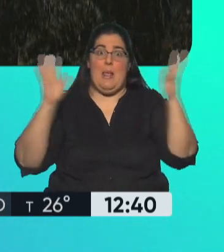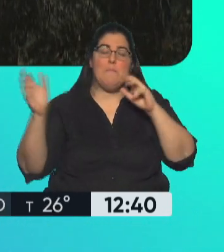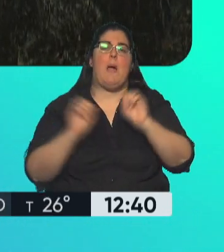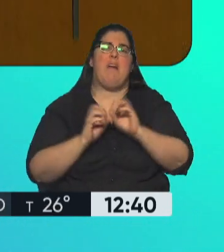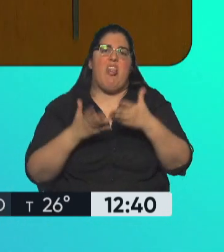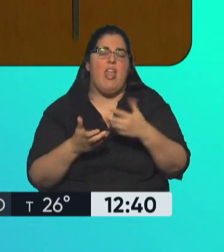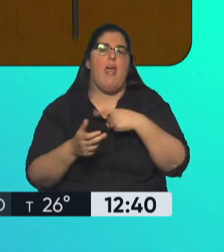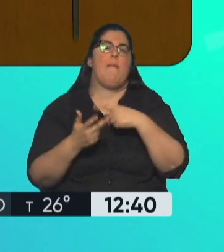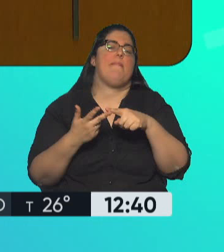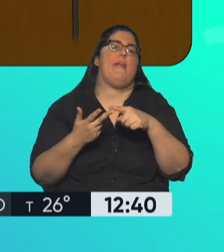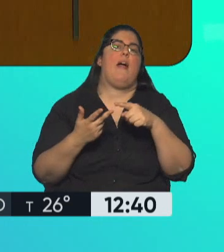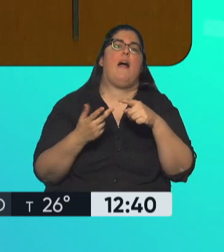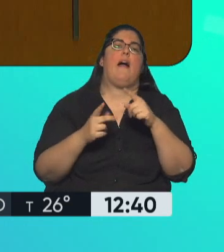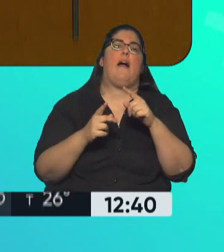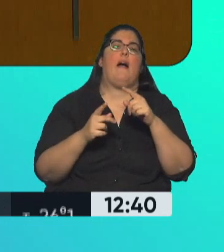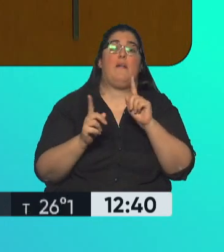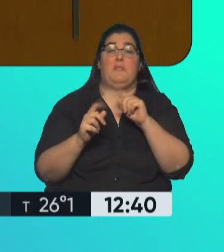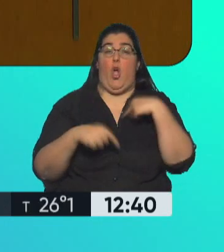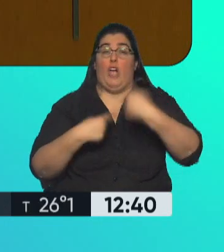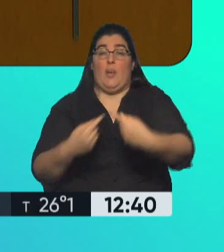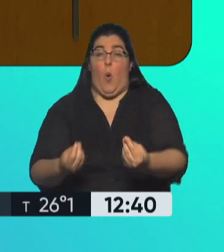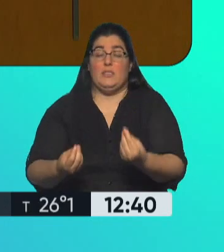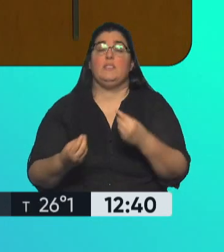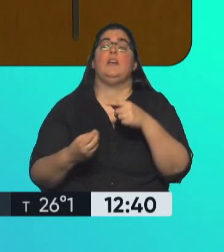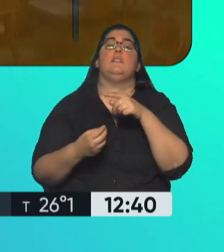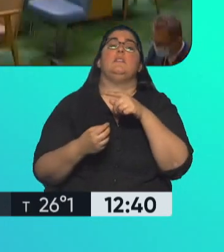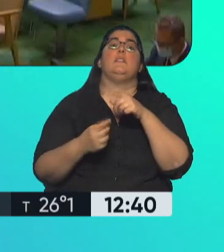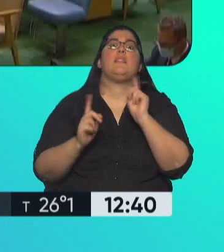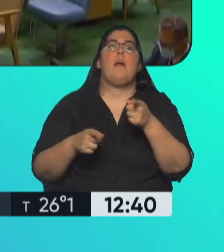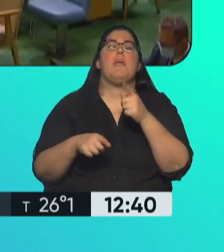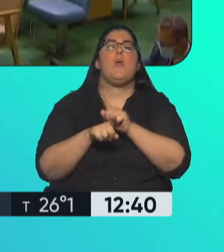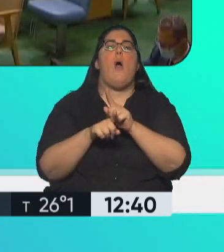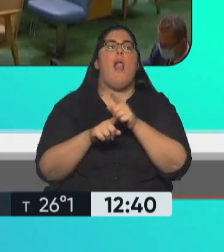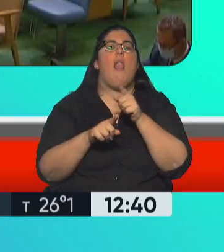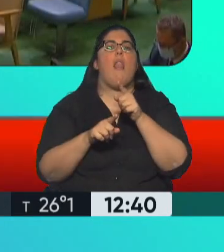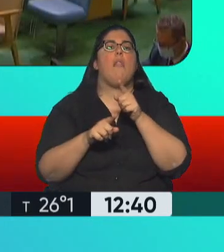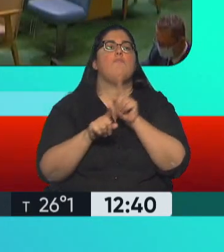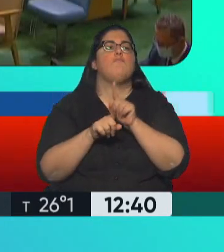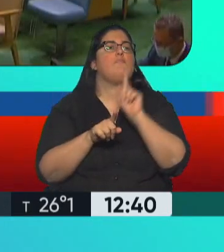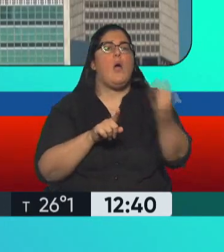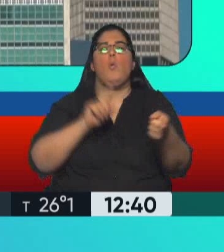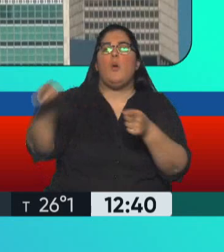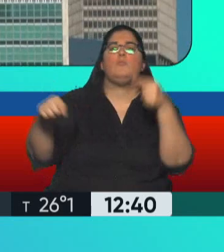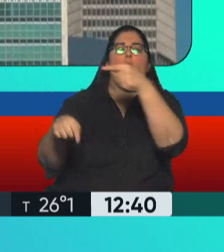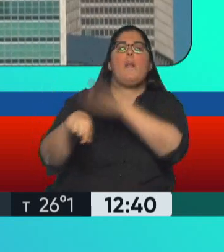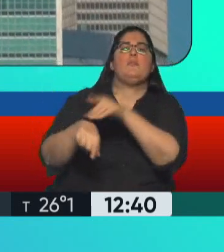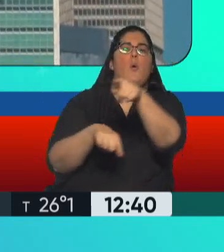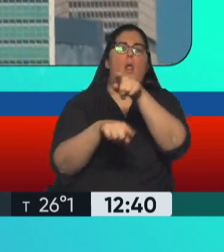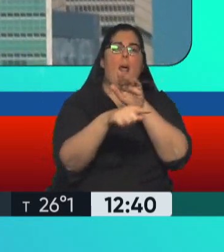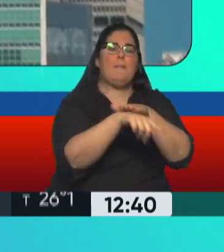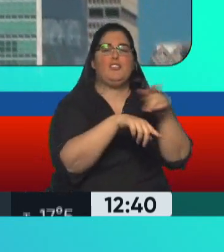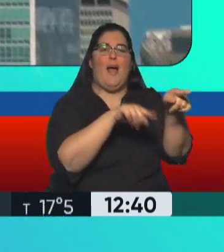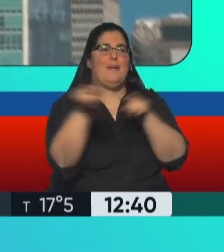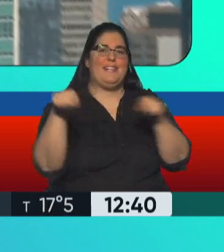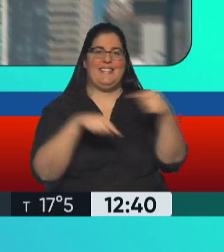pandemia, las consecuencias de uno y otro, y mucho cruce de responsabilidades, ¿no? El tema de que los que plantean, como